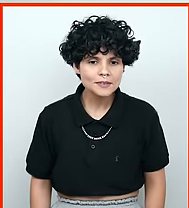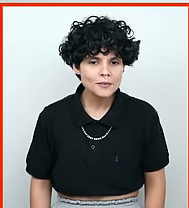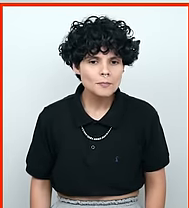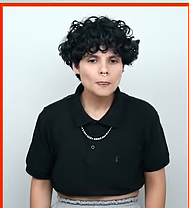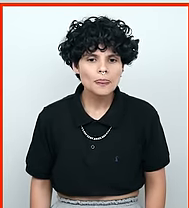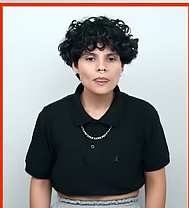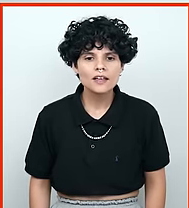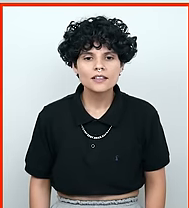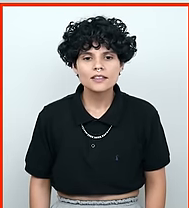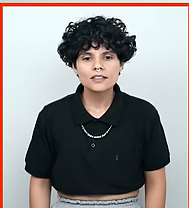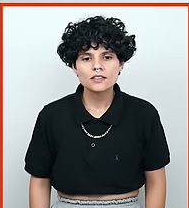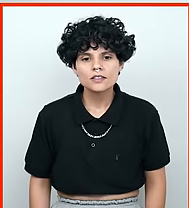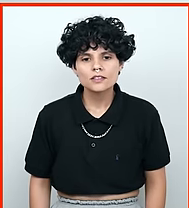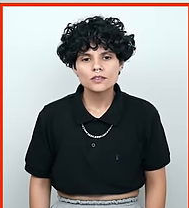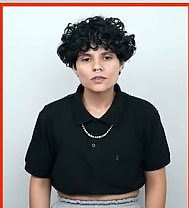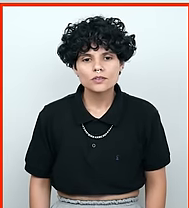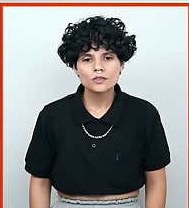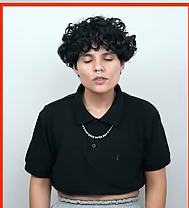Hola,